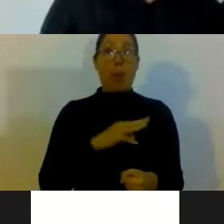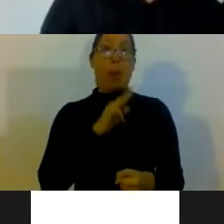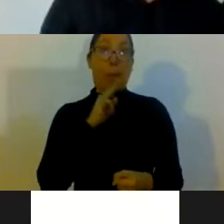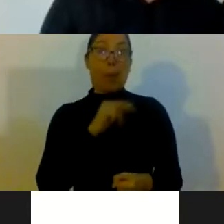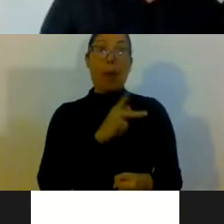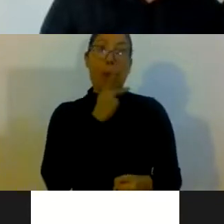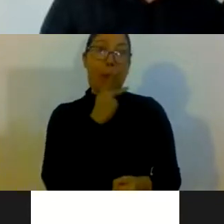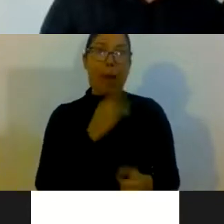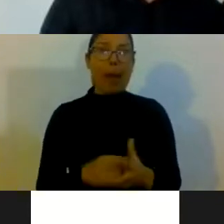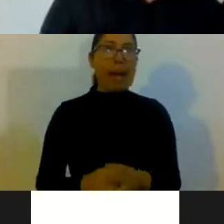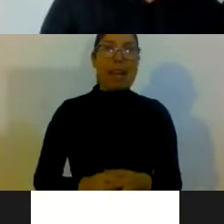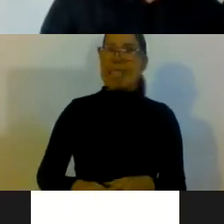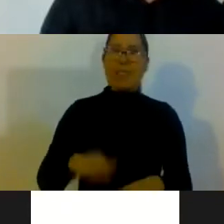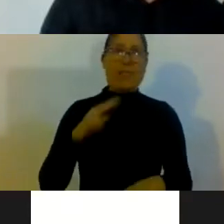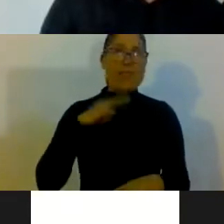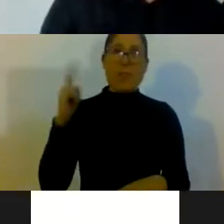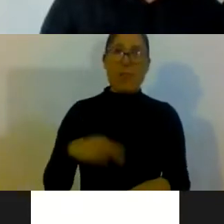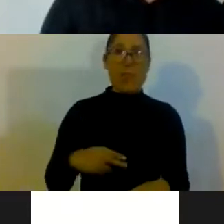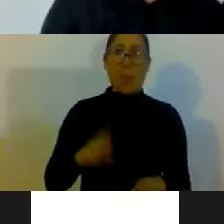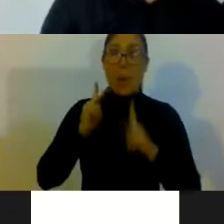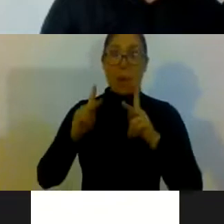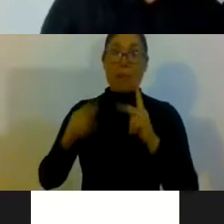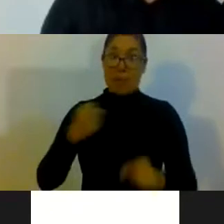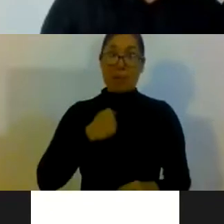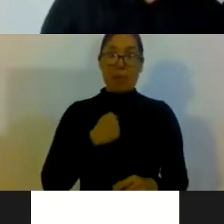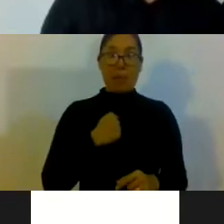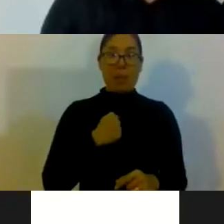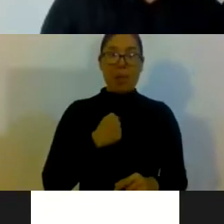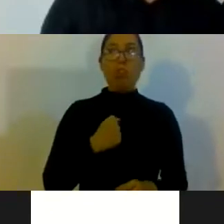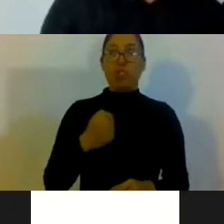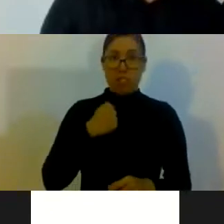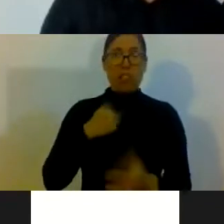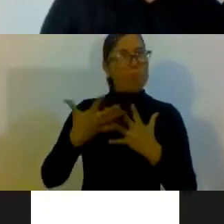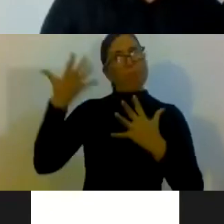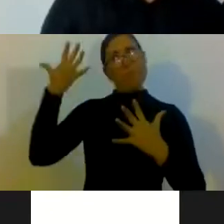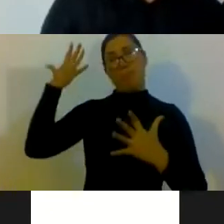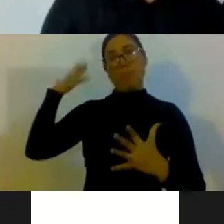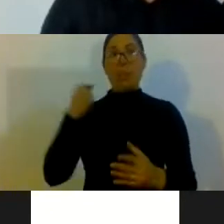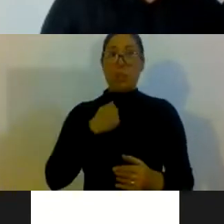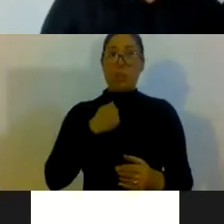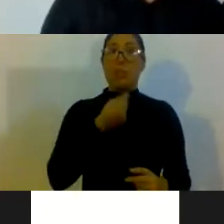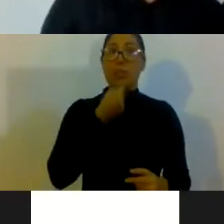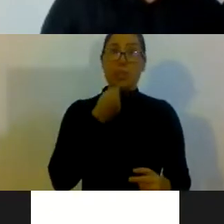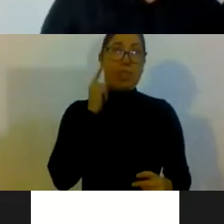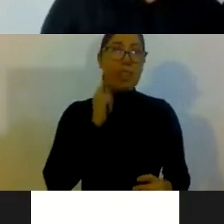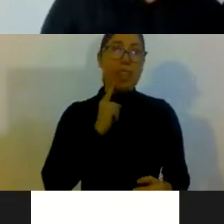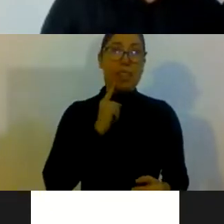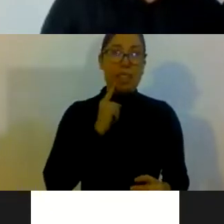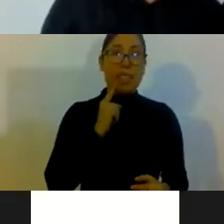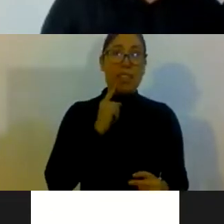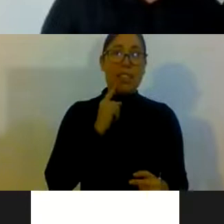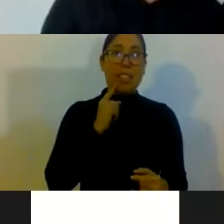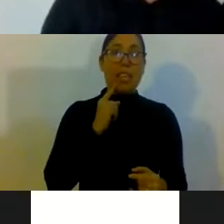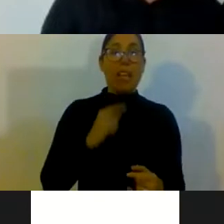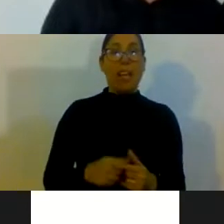tocamiento, no violación, pero sí tocamiento por parte de un tío. Pero, pues, la verdad, yo nunca lo comenté con mi mamá, porque no, o sea, no sabía cómo, y por eso es